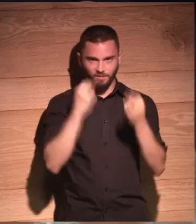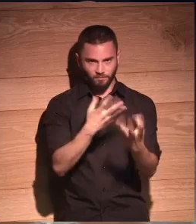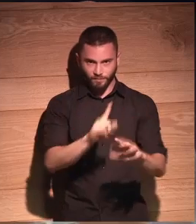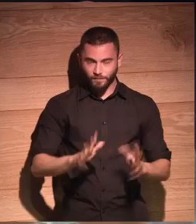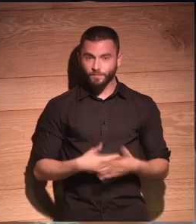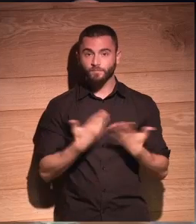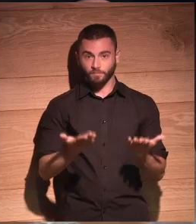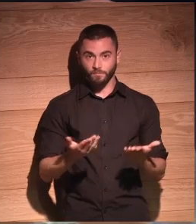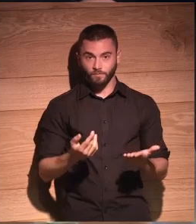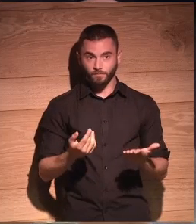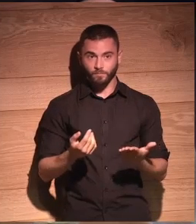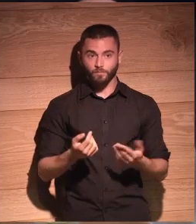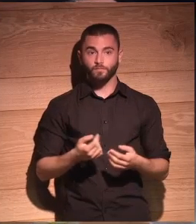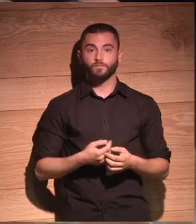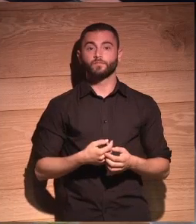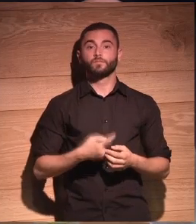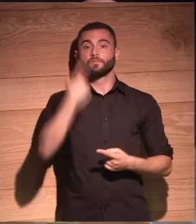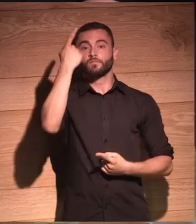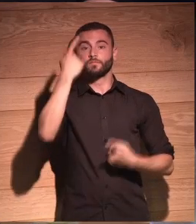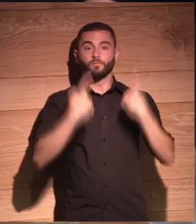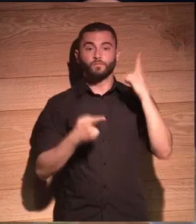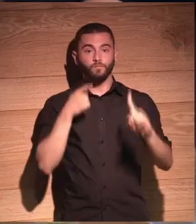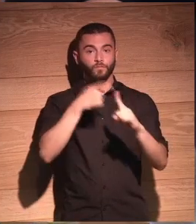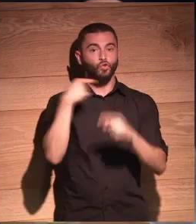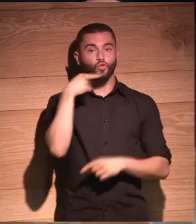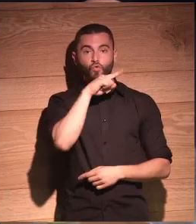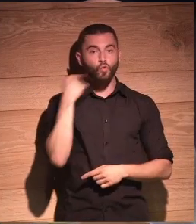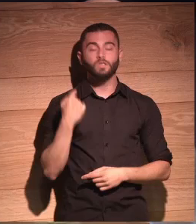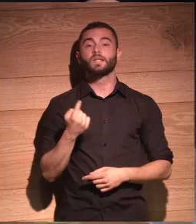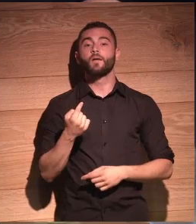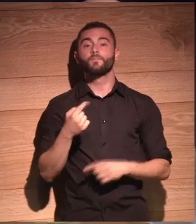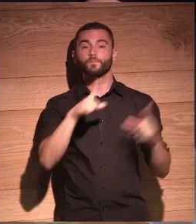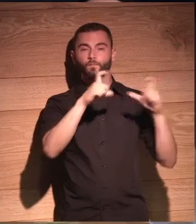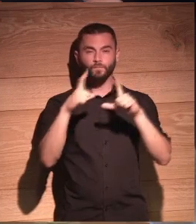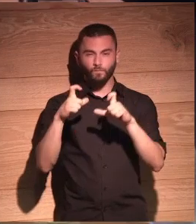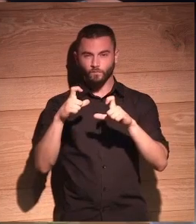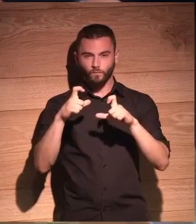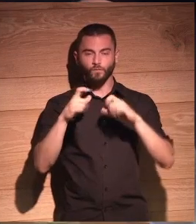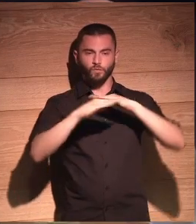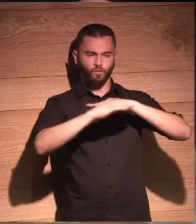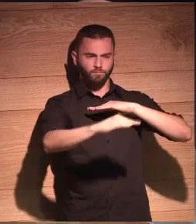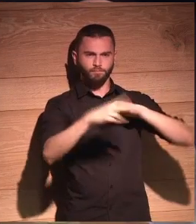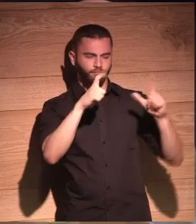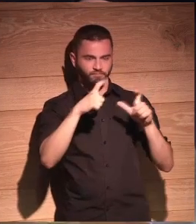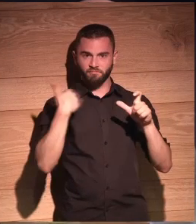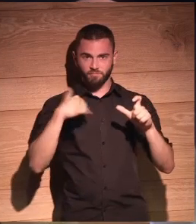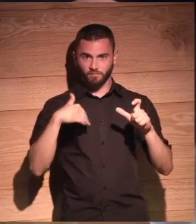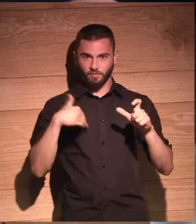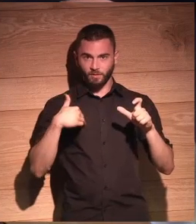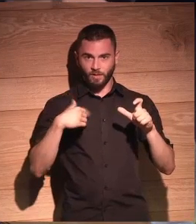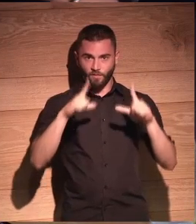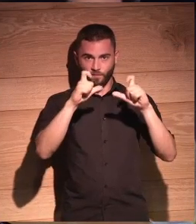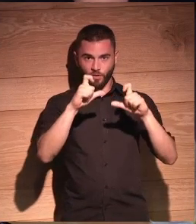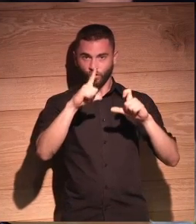propósito, algunas habían fotografiado, había una misión rusa que había fotografiado ya en superficie, habían mandado la